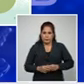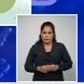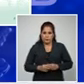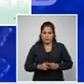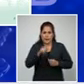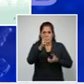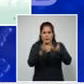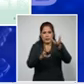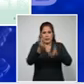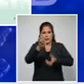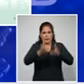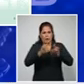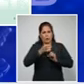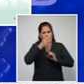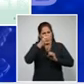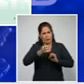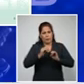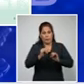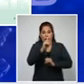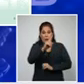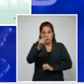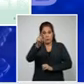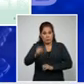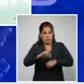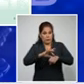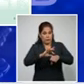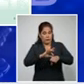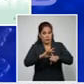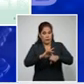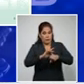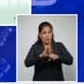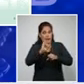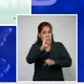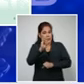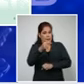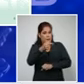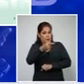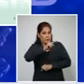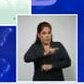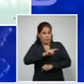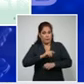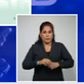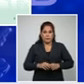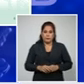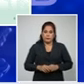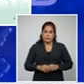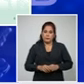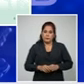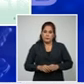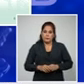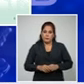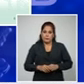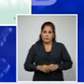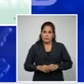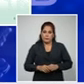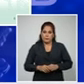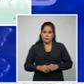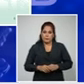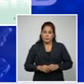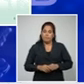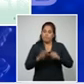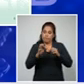ya me referí con 11 casos, 7 menos que la jornada anterior, y realmente es una